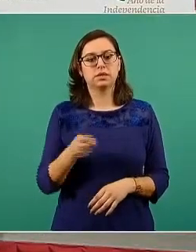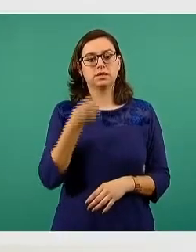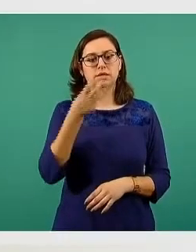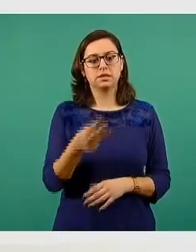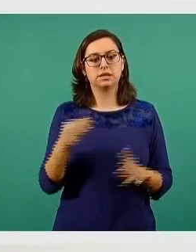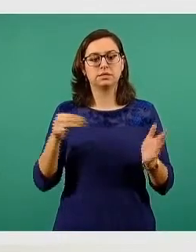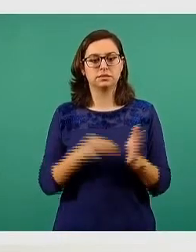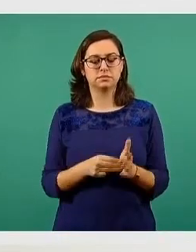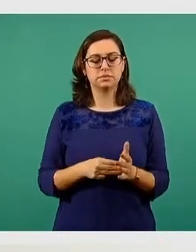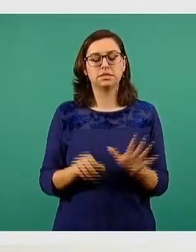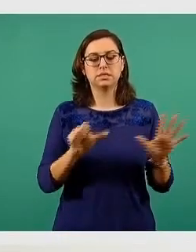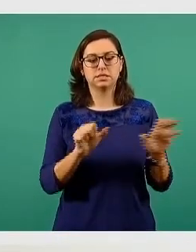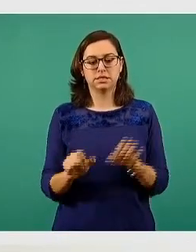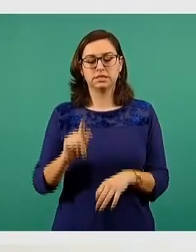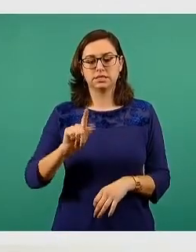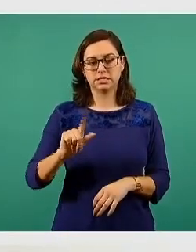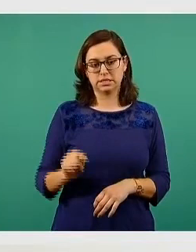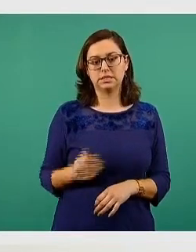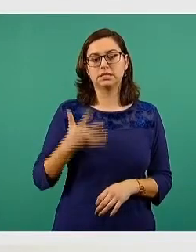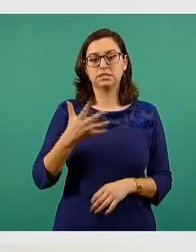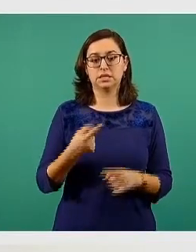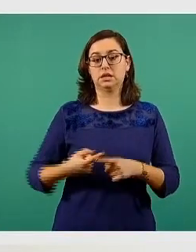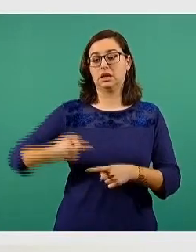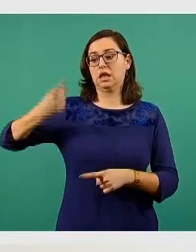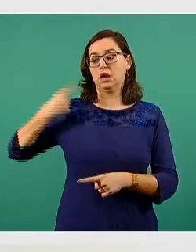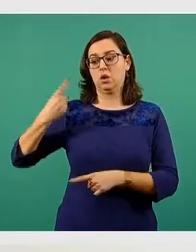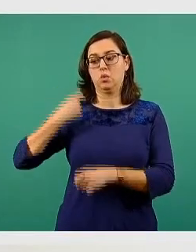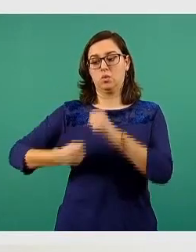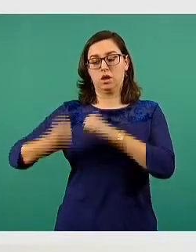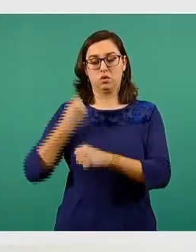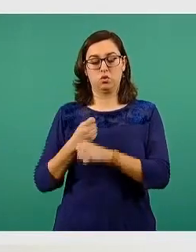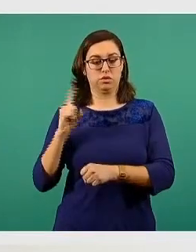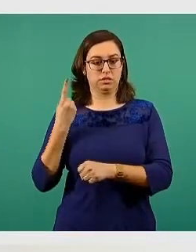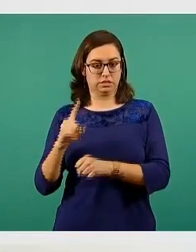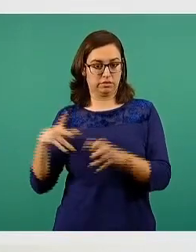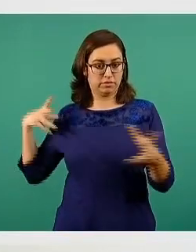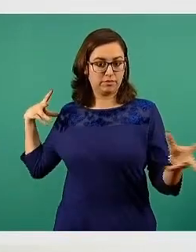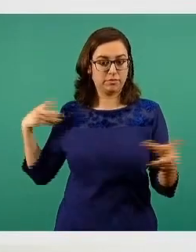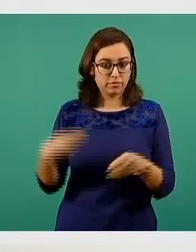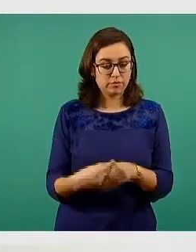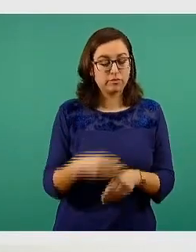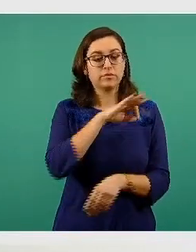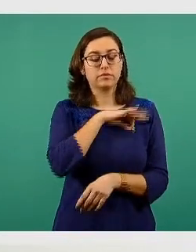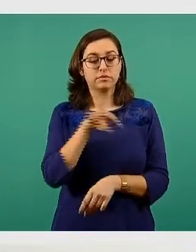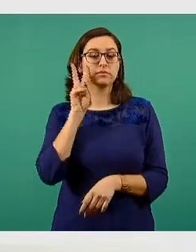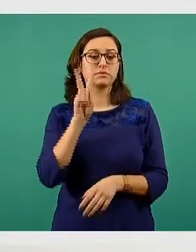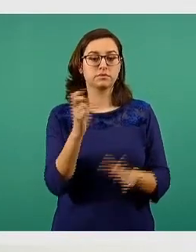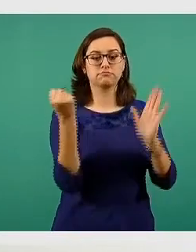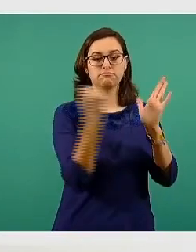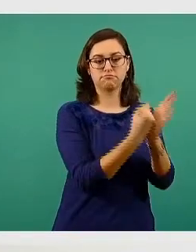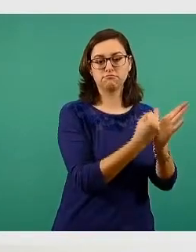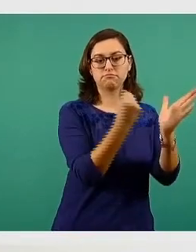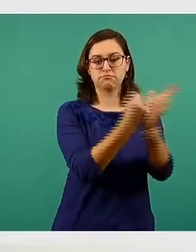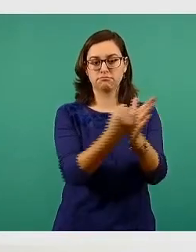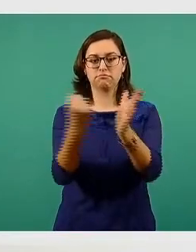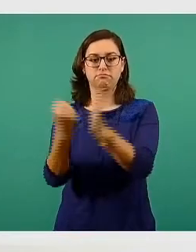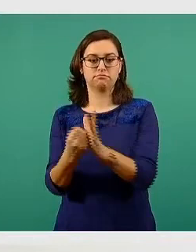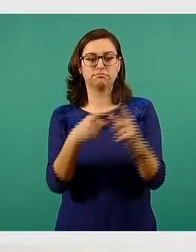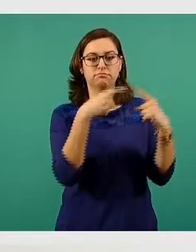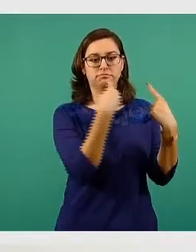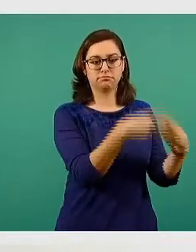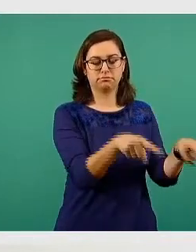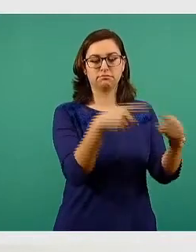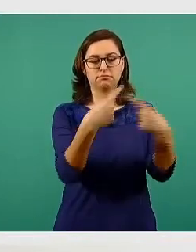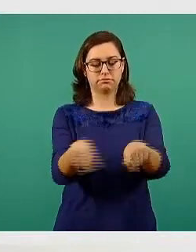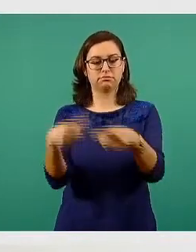34.293.675 contadas desde el 23 de diciembre del año pasado. Y se puede ver cada una de las vacunas, cuál es la cantidad